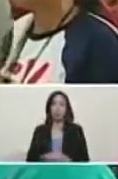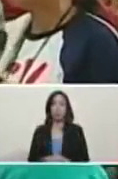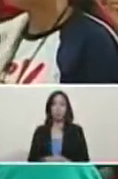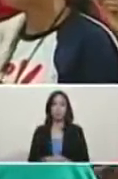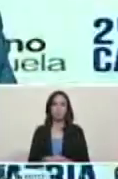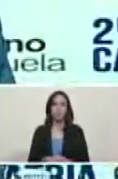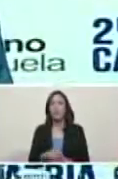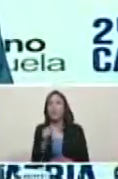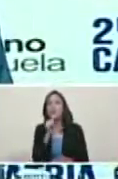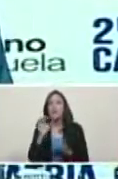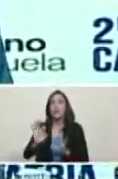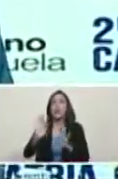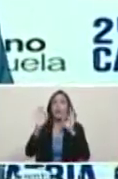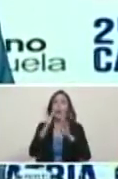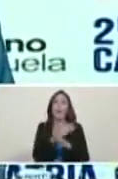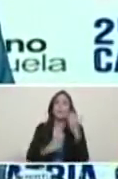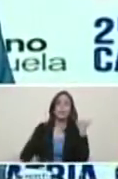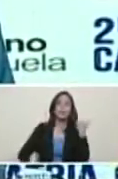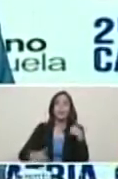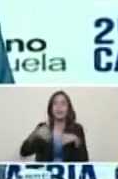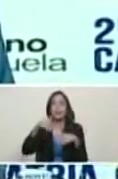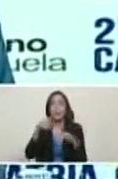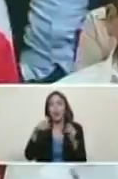¿Quién elige el presidente de Venezuela?